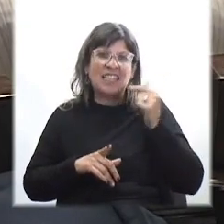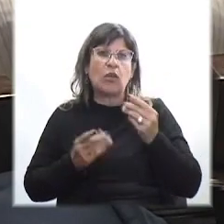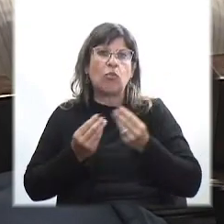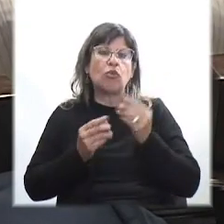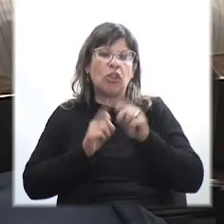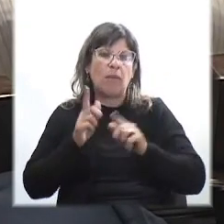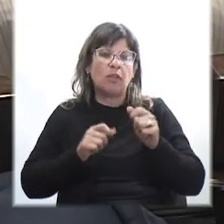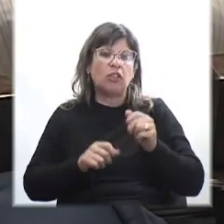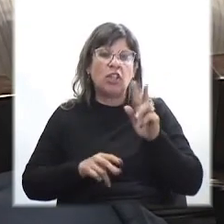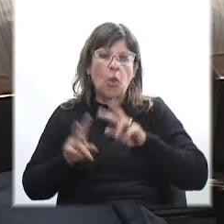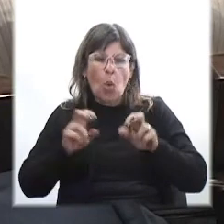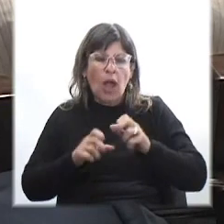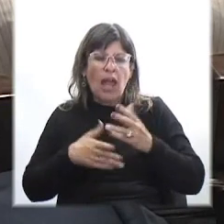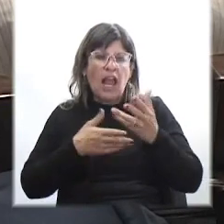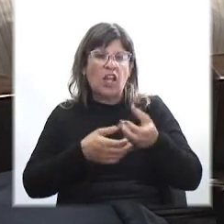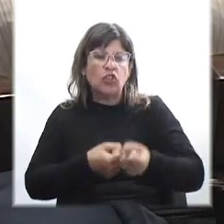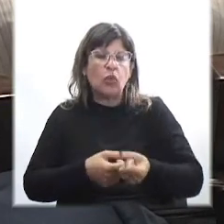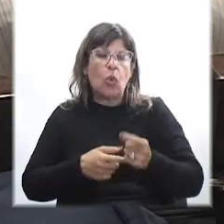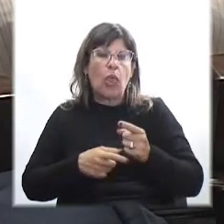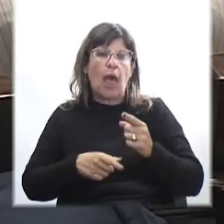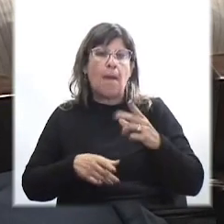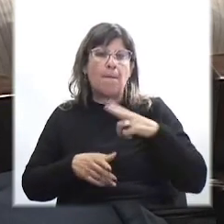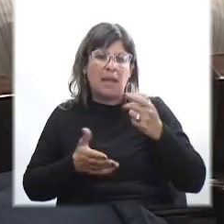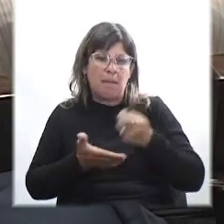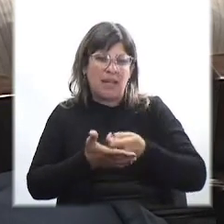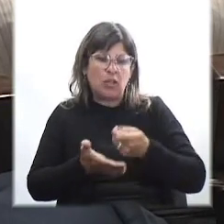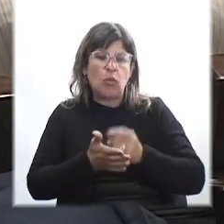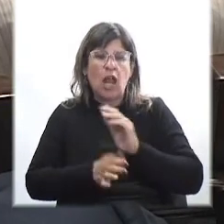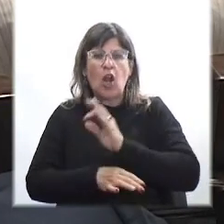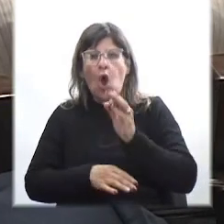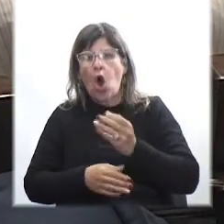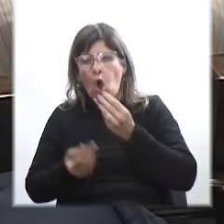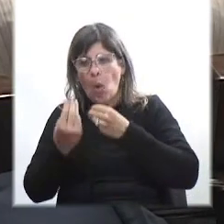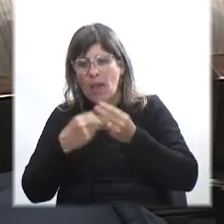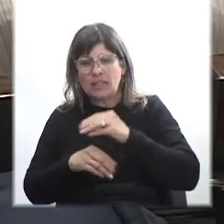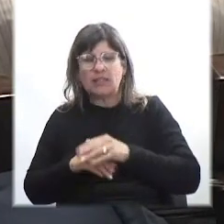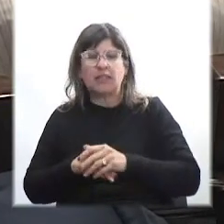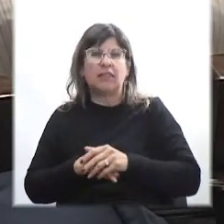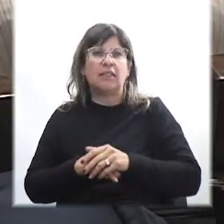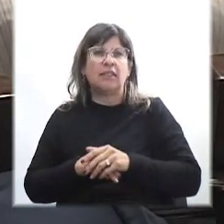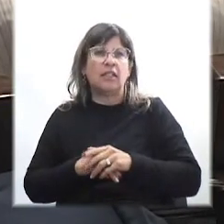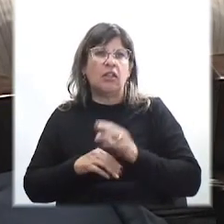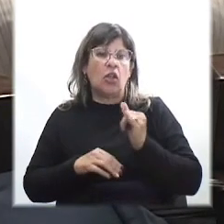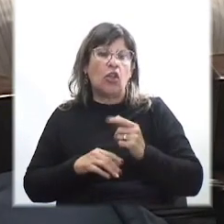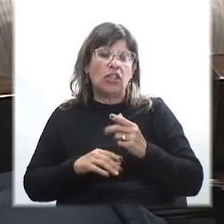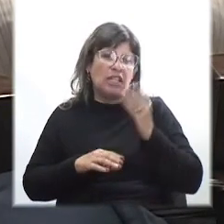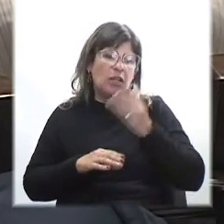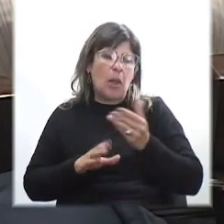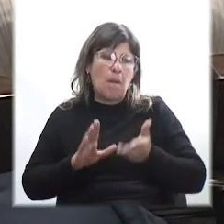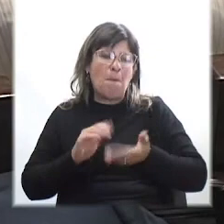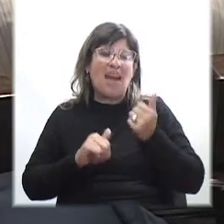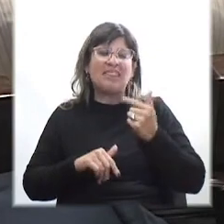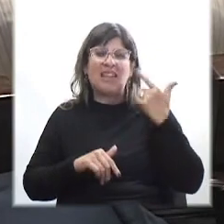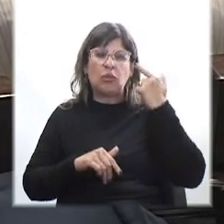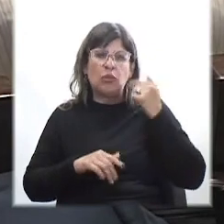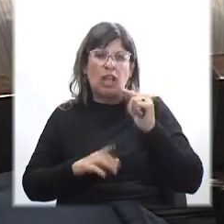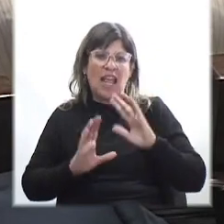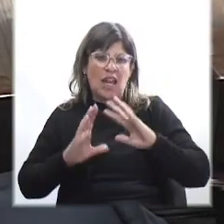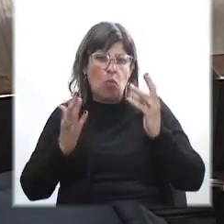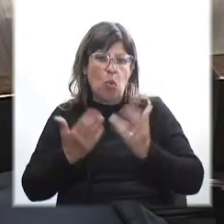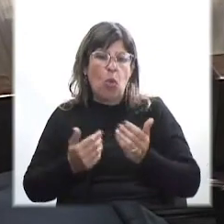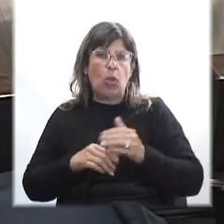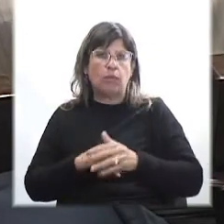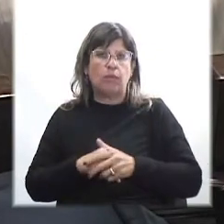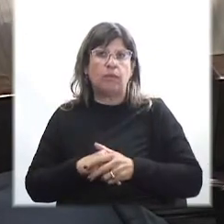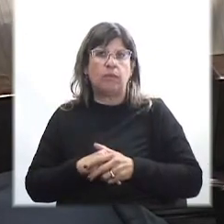que decidir si buscan ayuda particular o comen, donde tenemos una de las tasas más altas de suicidios en el